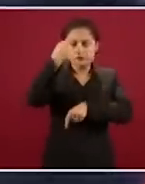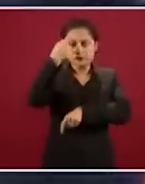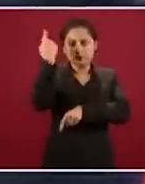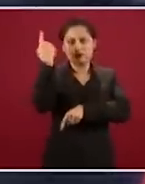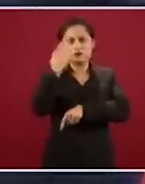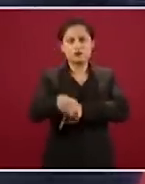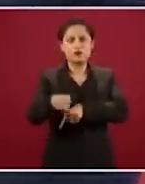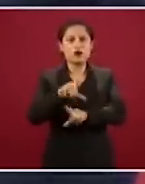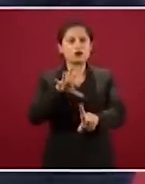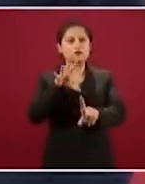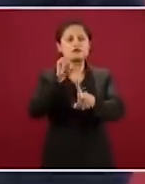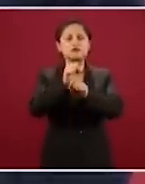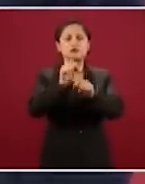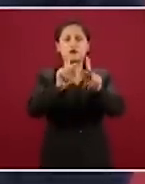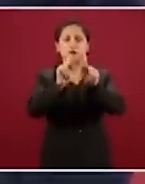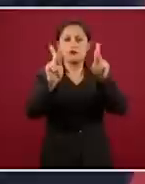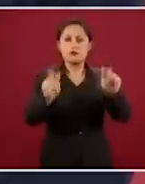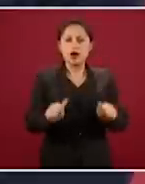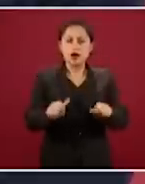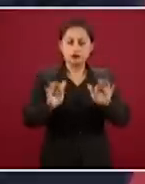para que no haya violencia.